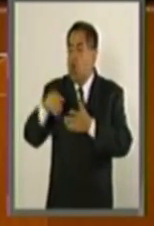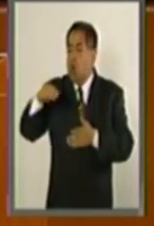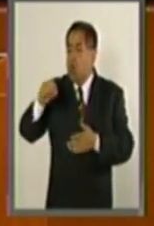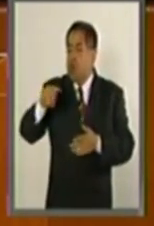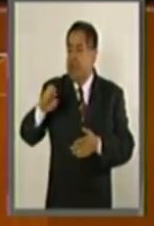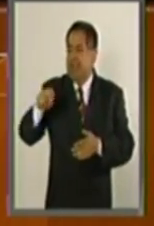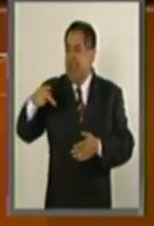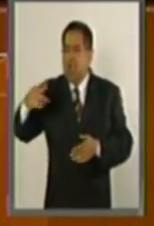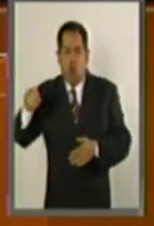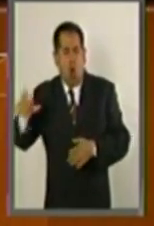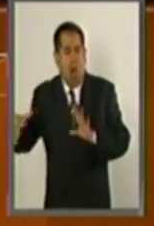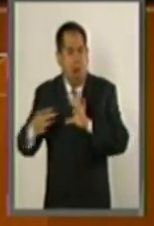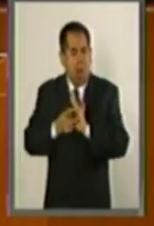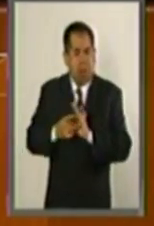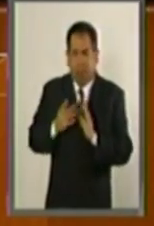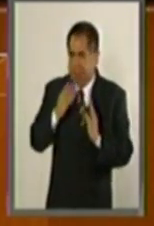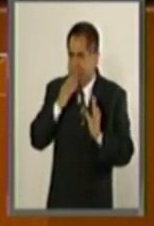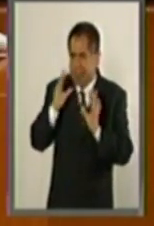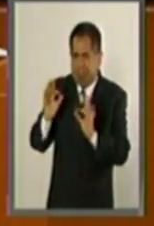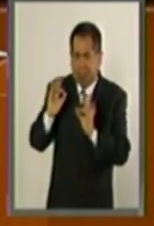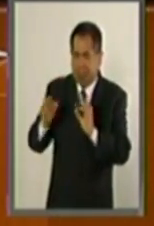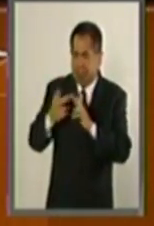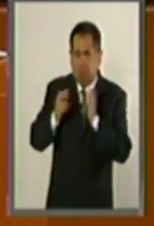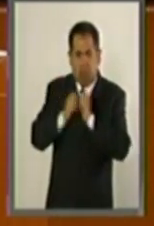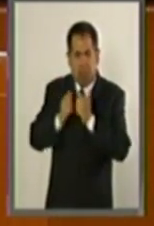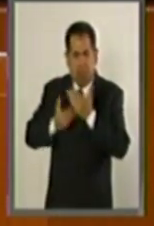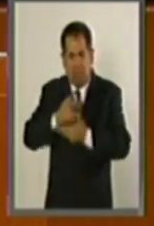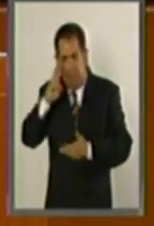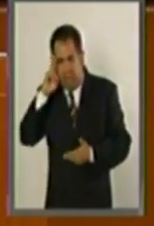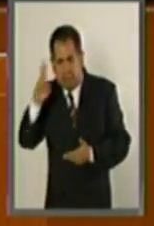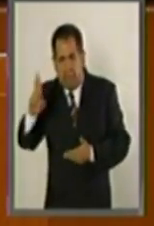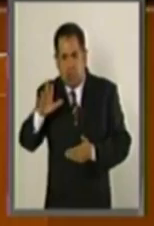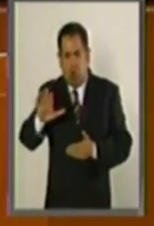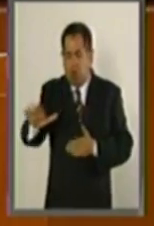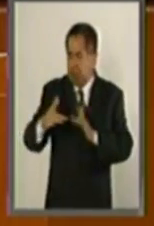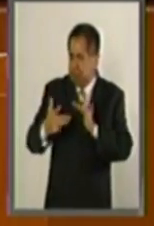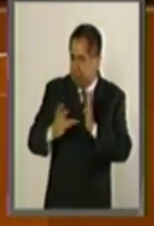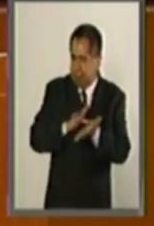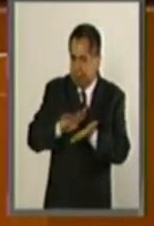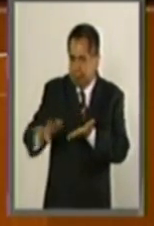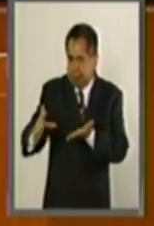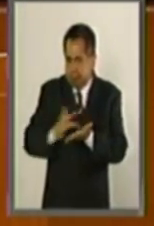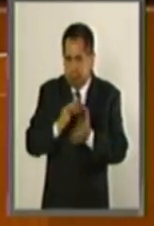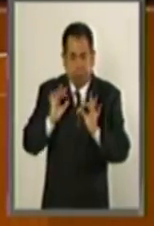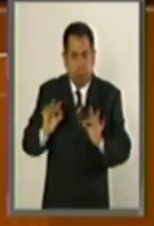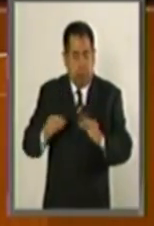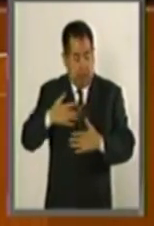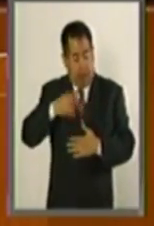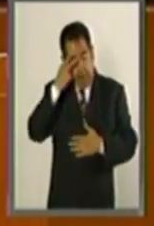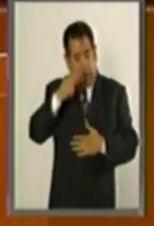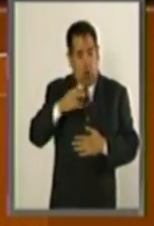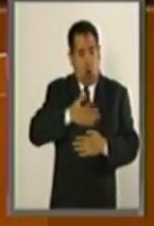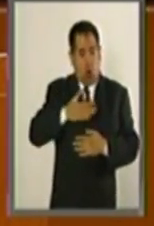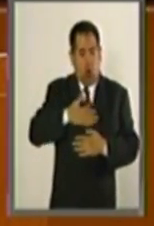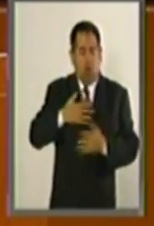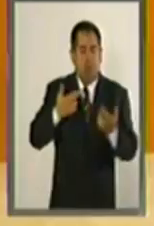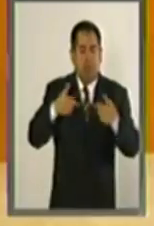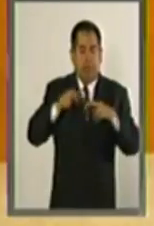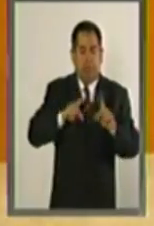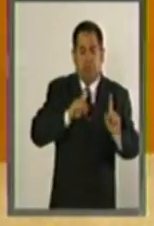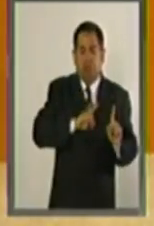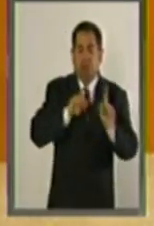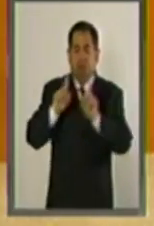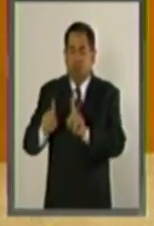debe participar desde el ámbito del respeto y la colaboración mutua. México debe representar